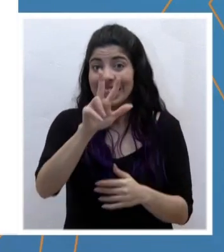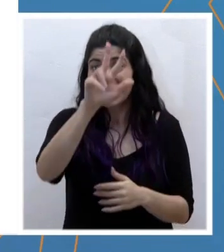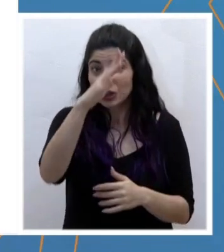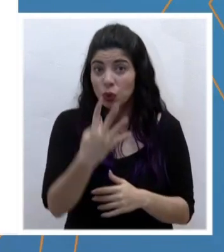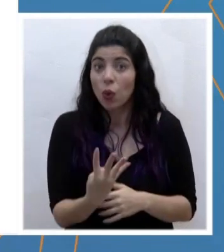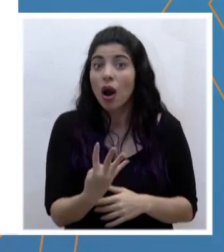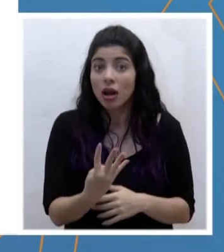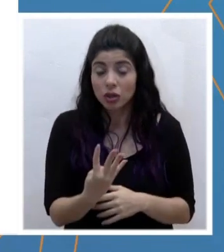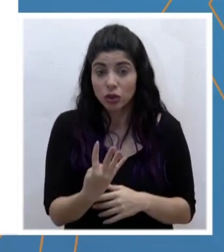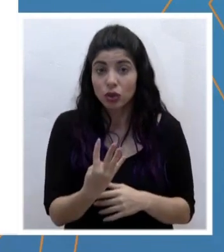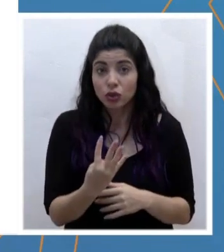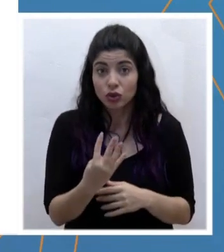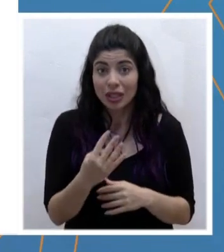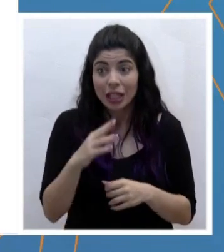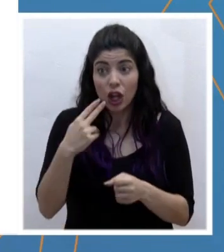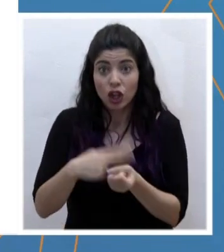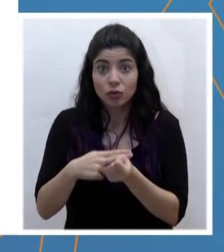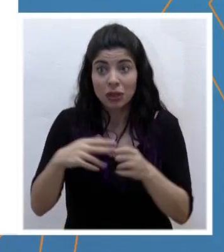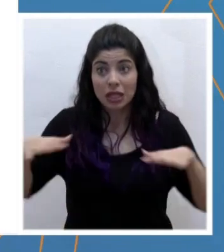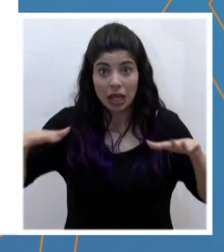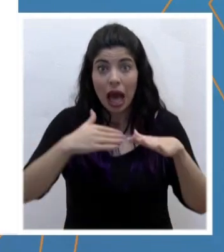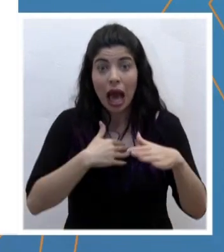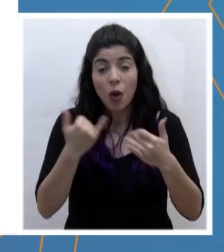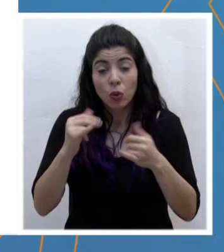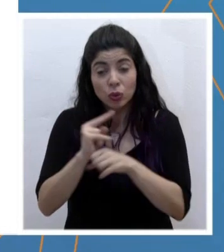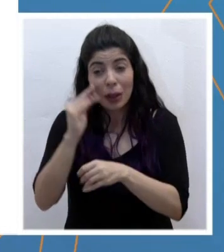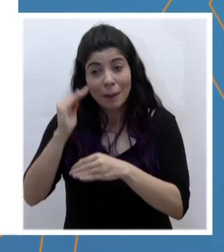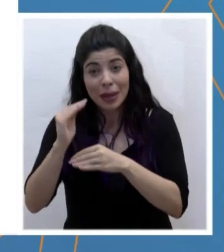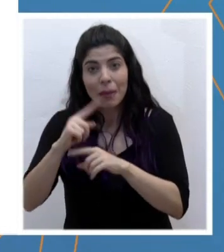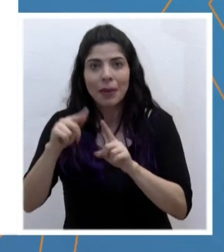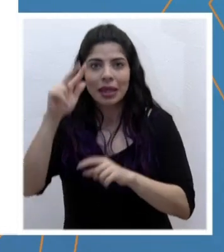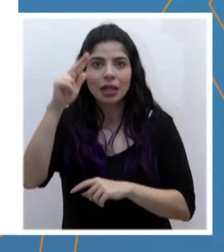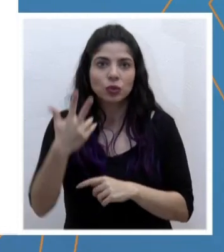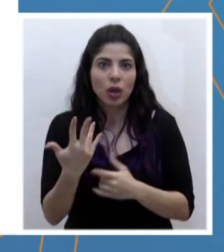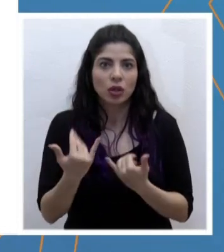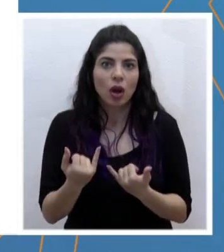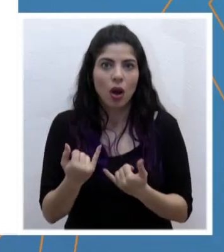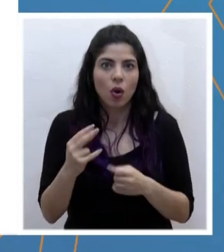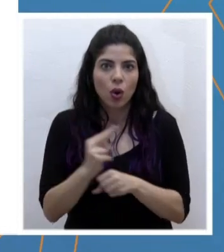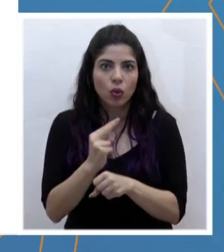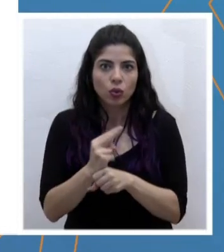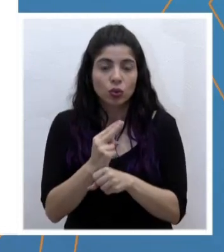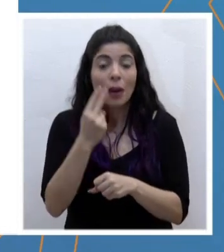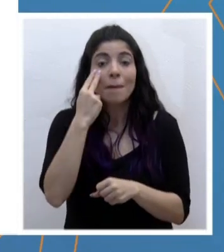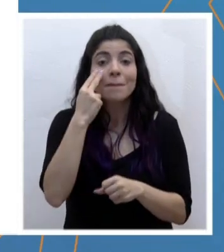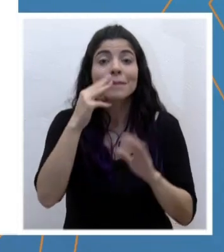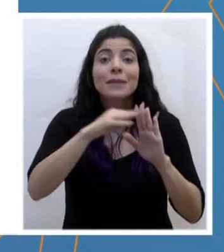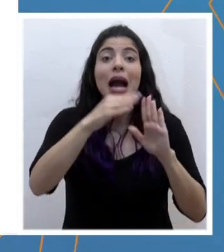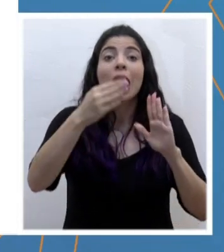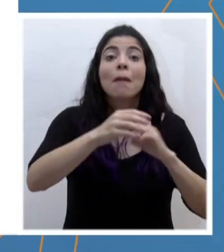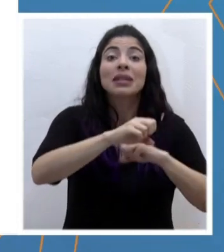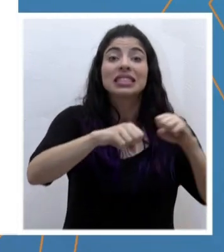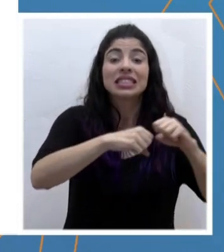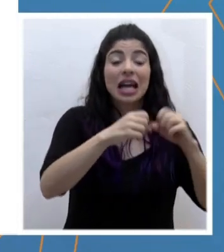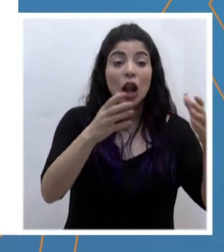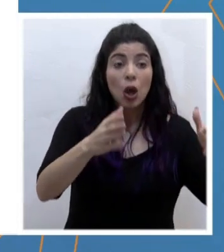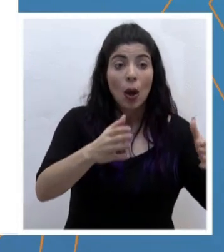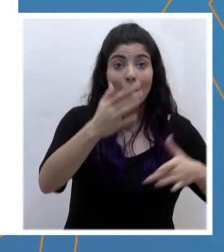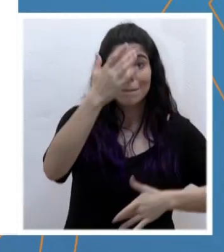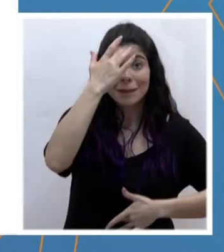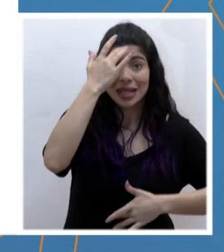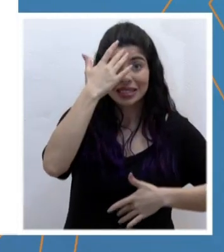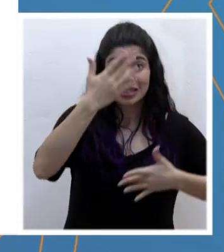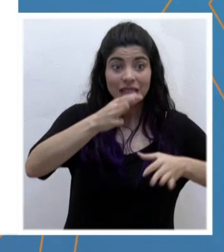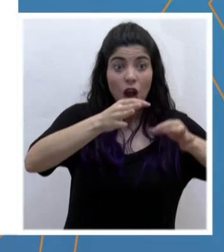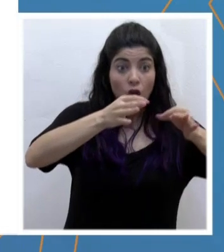3/4 partes de la capacidad de hospitalización. En la gráfica podemos ver la ocupación de las camas de salón con pacientes